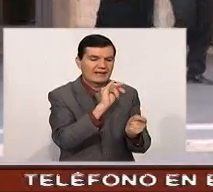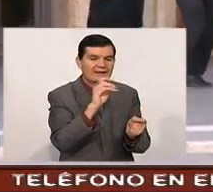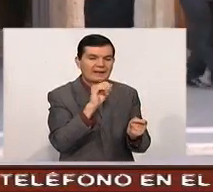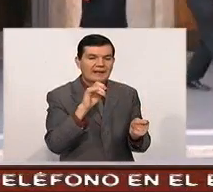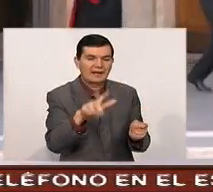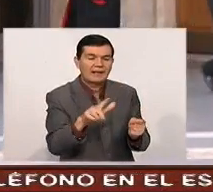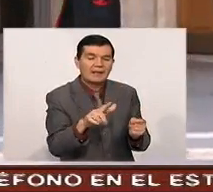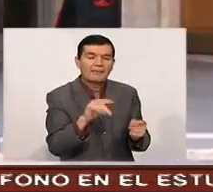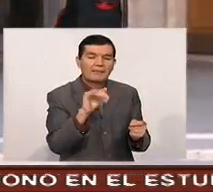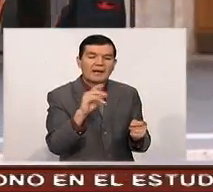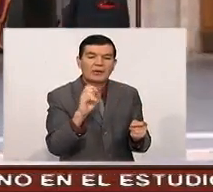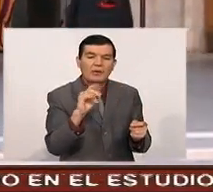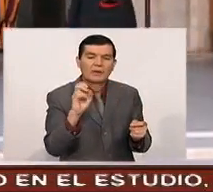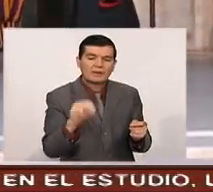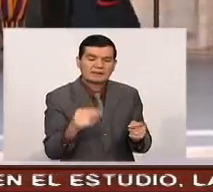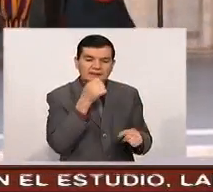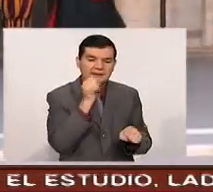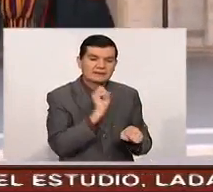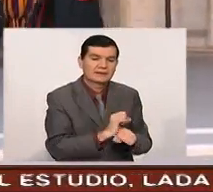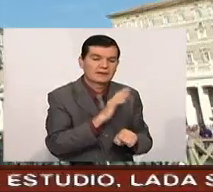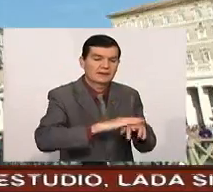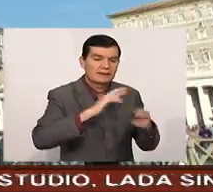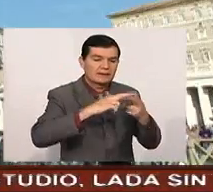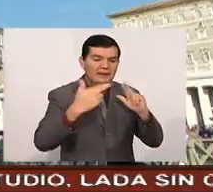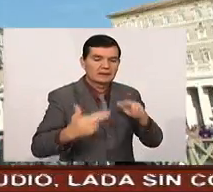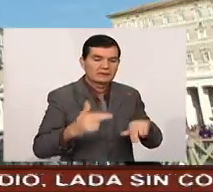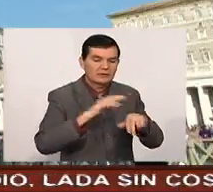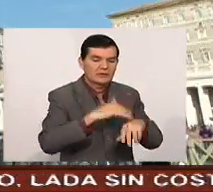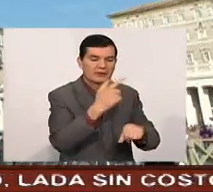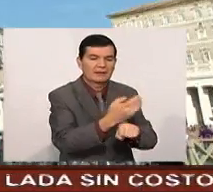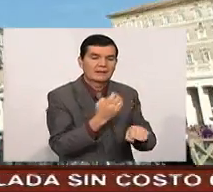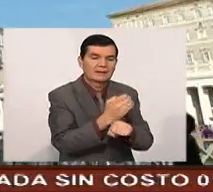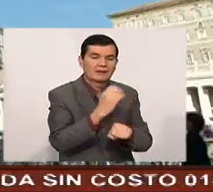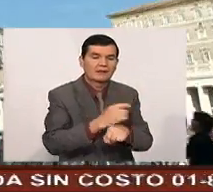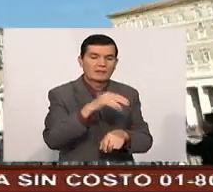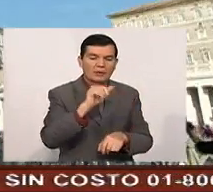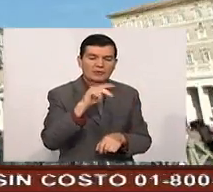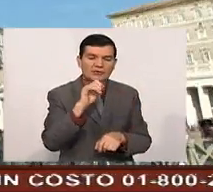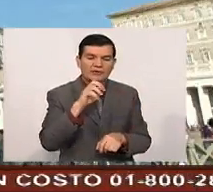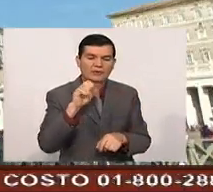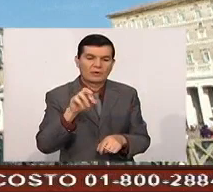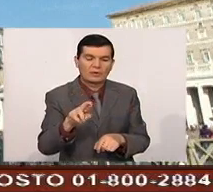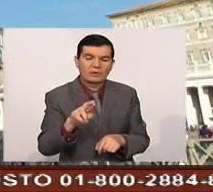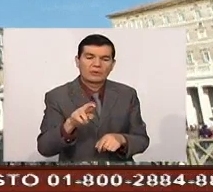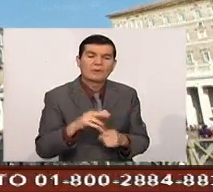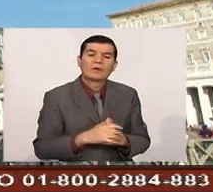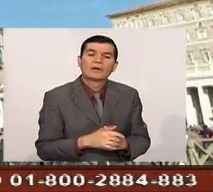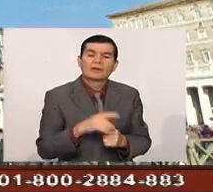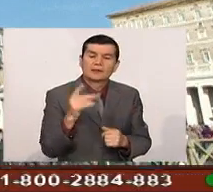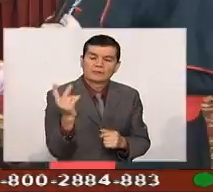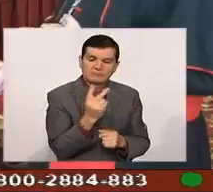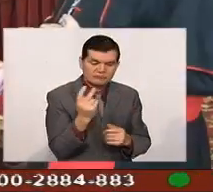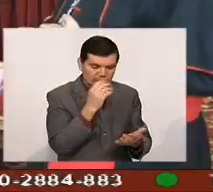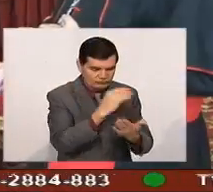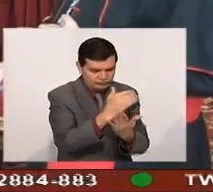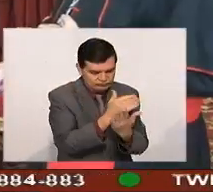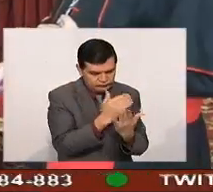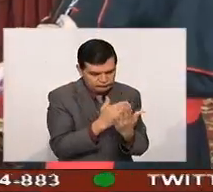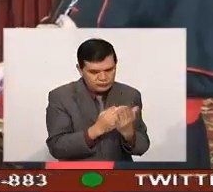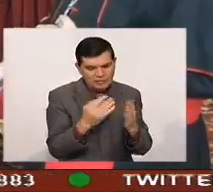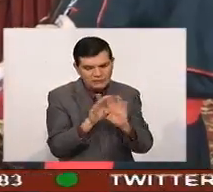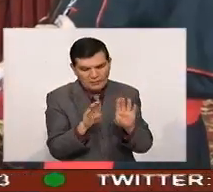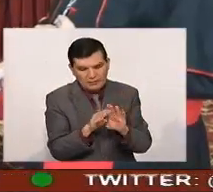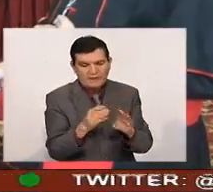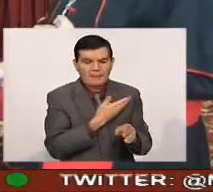Pietro Parolin, y con el secretario de las Relaciones con los Estados, monseñor Paul Richard Gallagher. Revisó la agenda que van a abordar